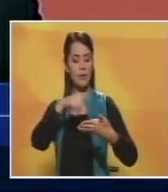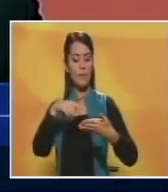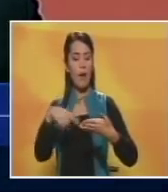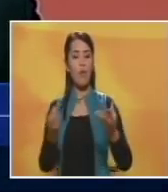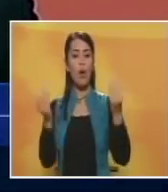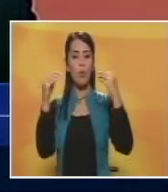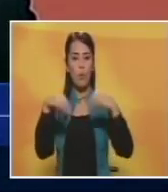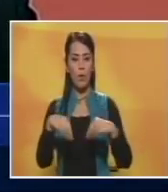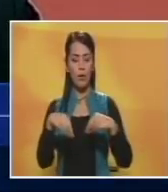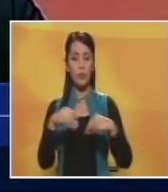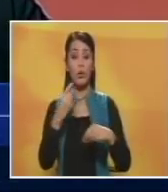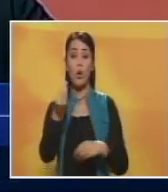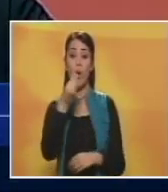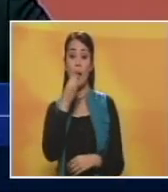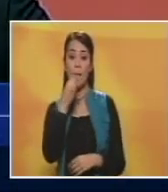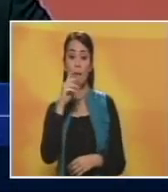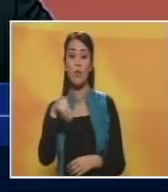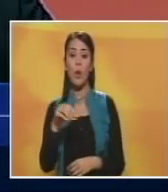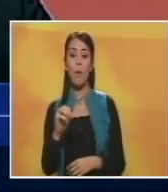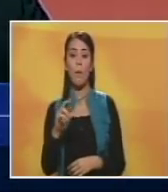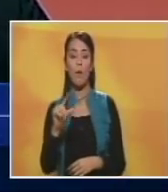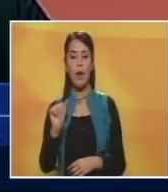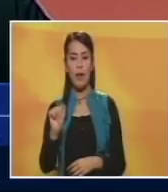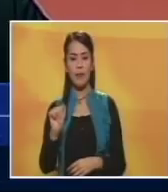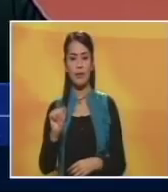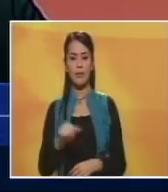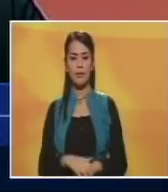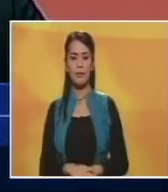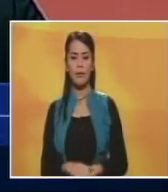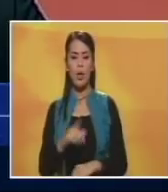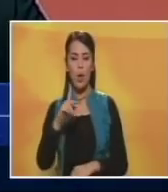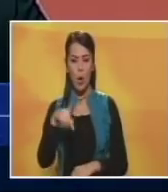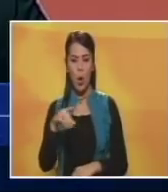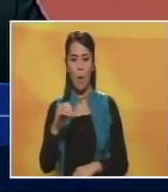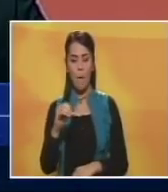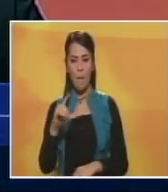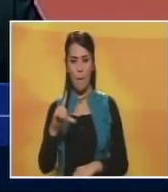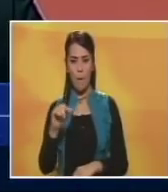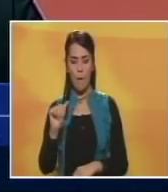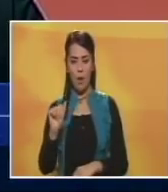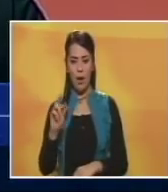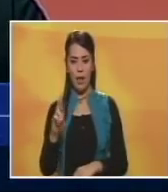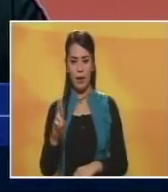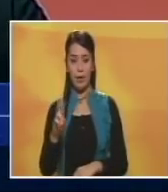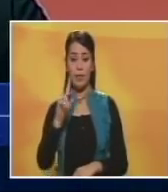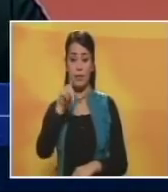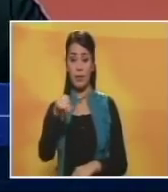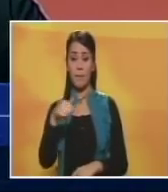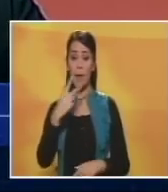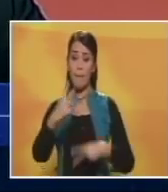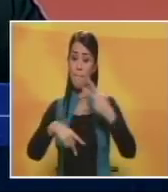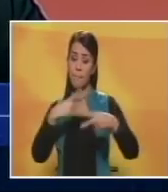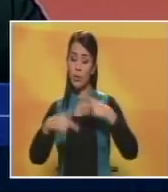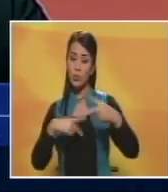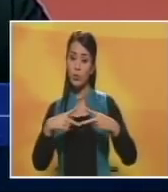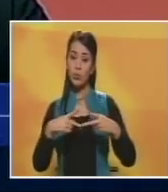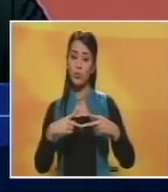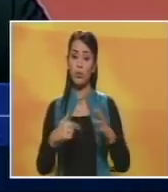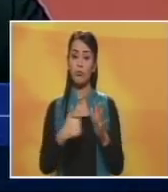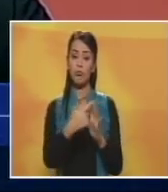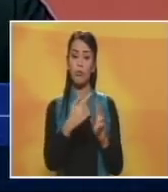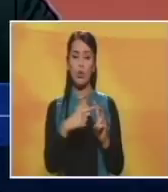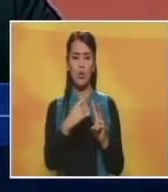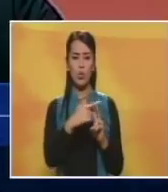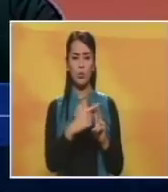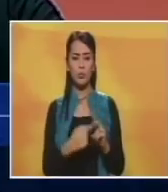acuerdo, inclusive Alimentos Polar, debo también significar que firmó, porque ellos producen 2 productos de